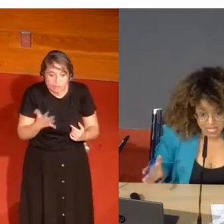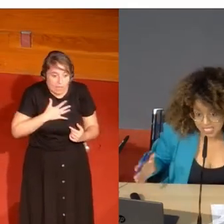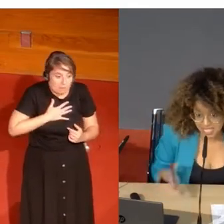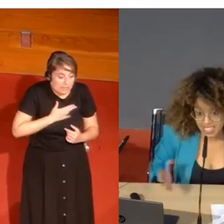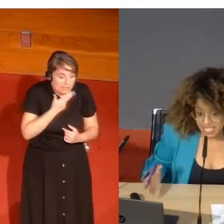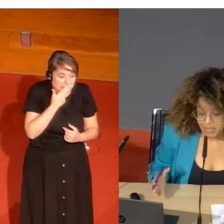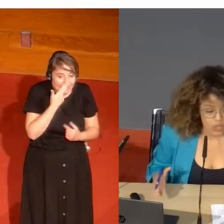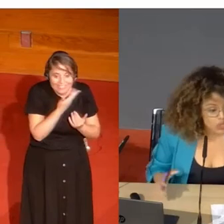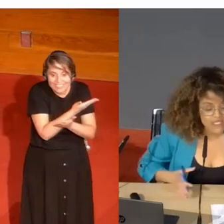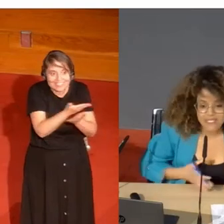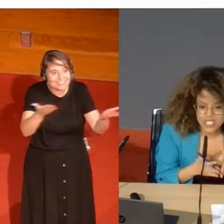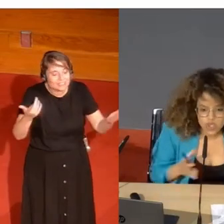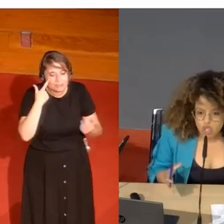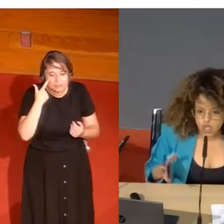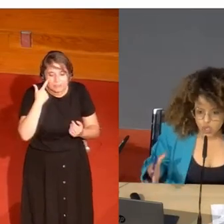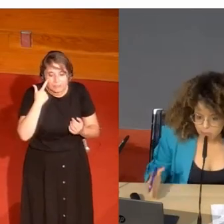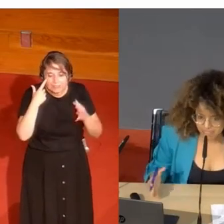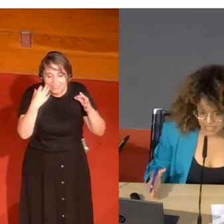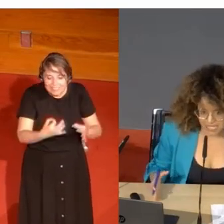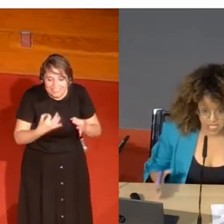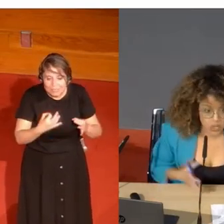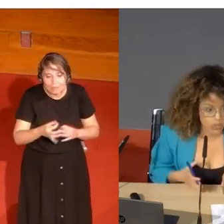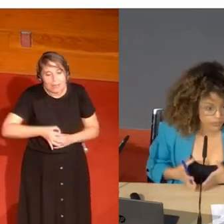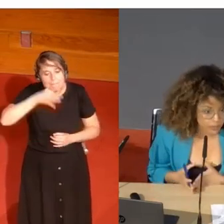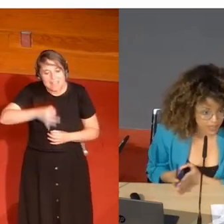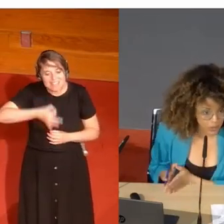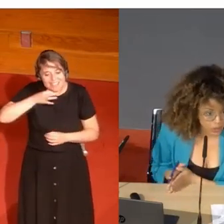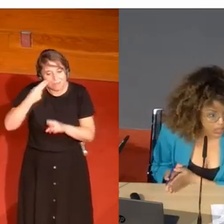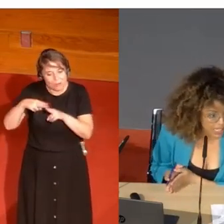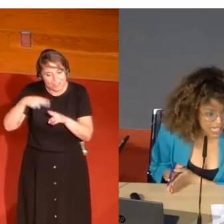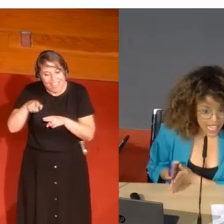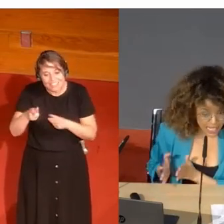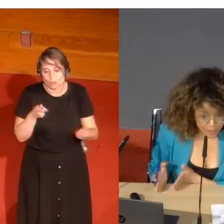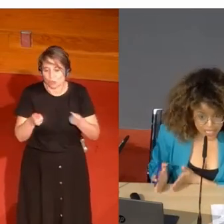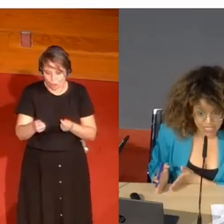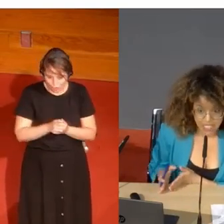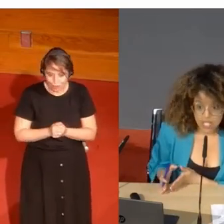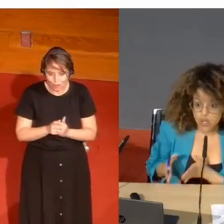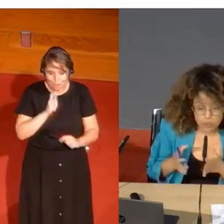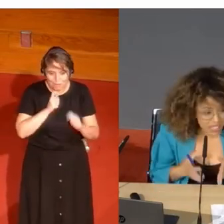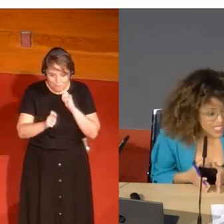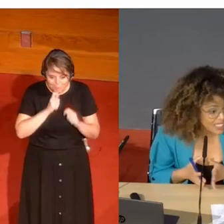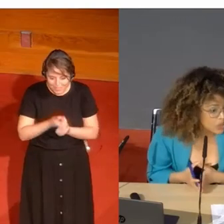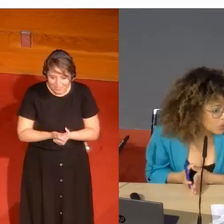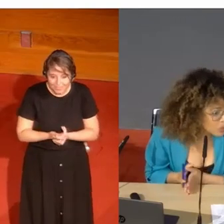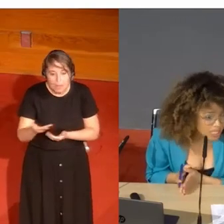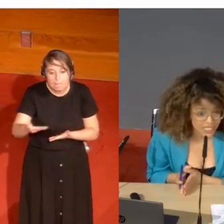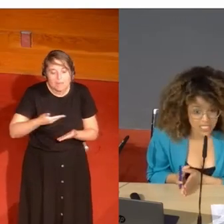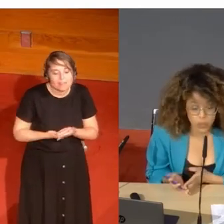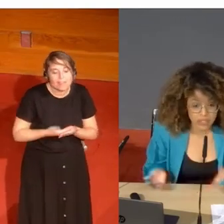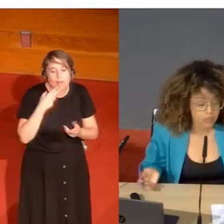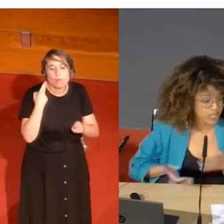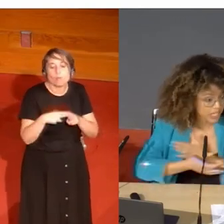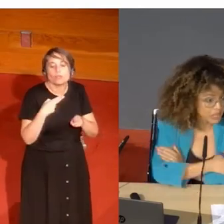interesaba más era Pues nos llevaban a todos los mítines Y esa es una forma de controlar a la prensa nos pedían ir a todos